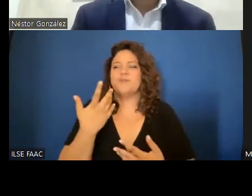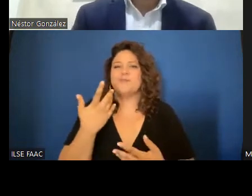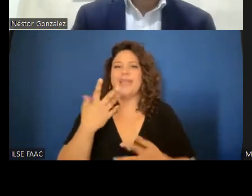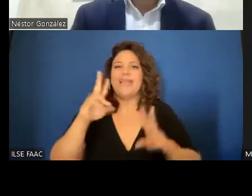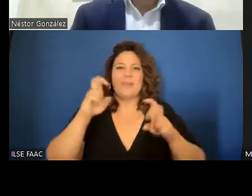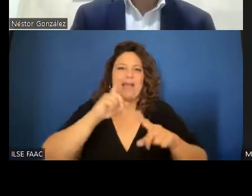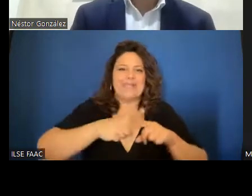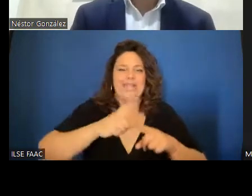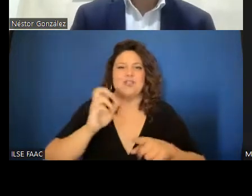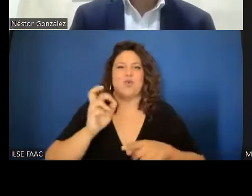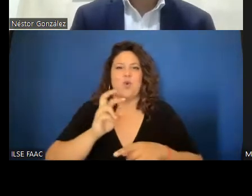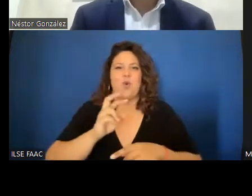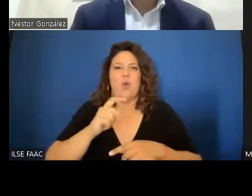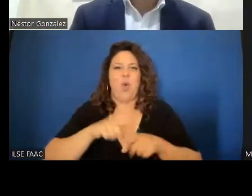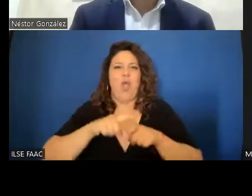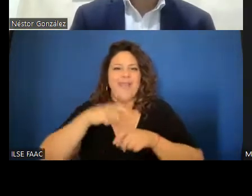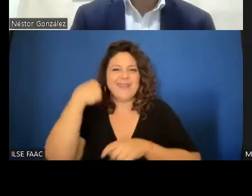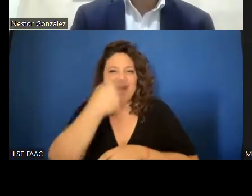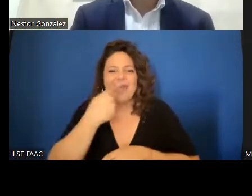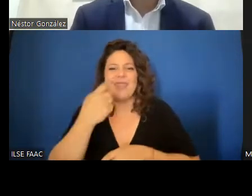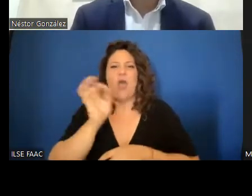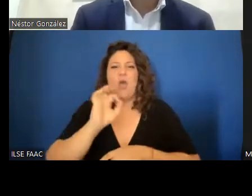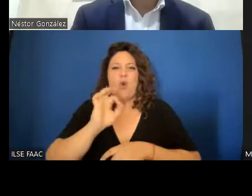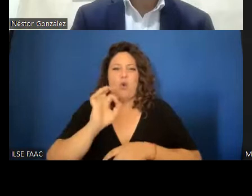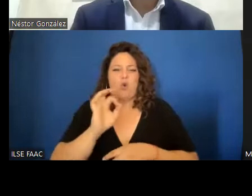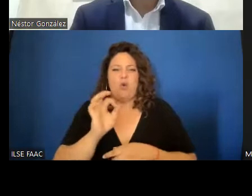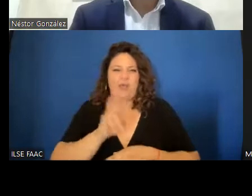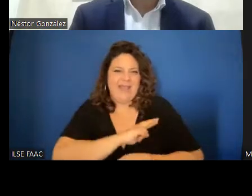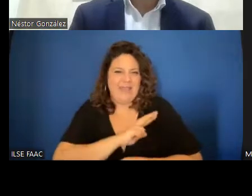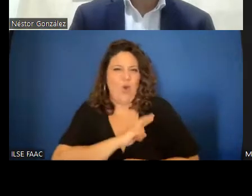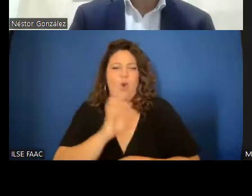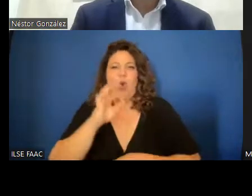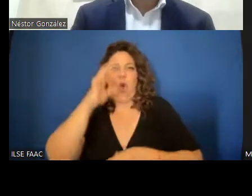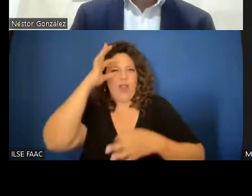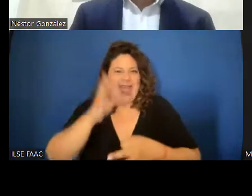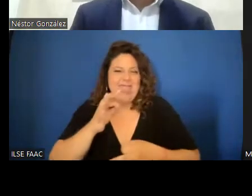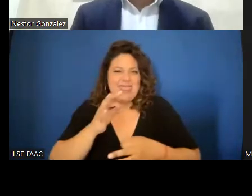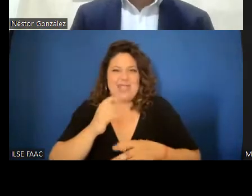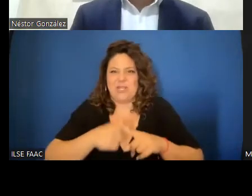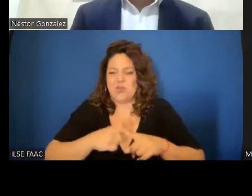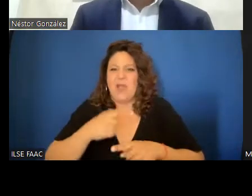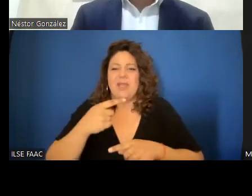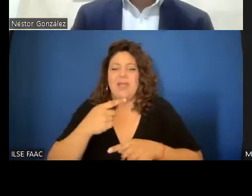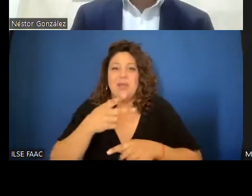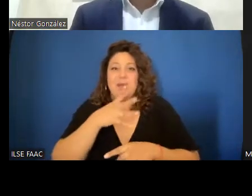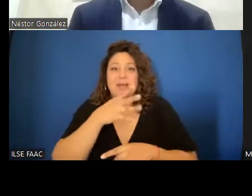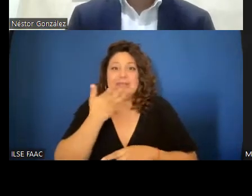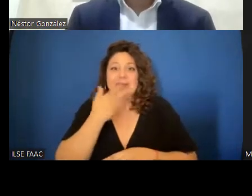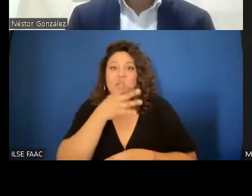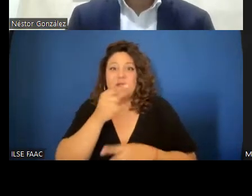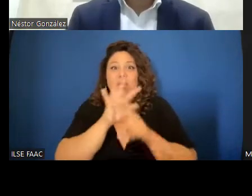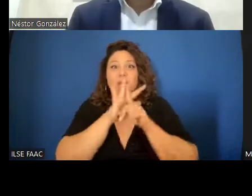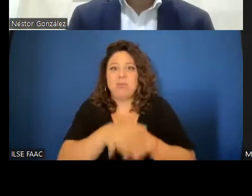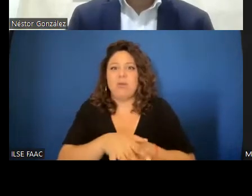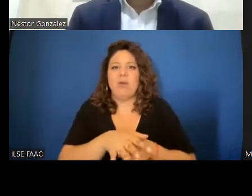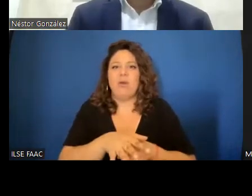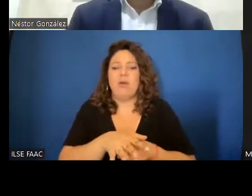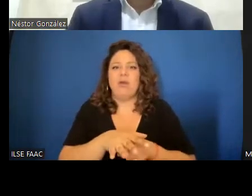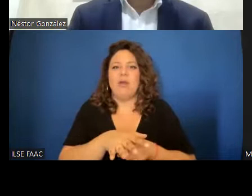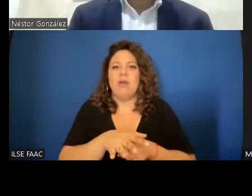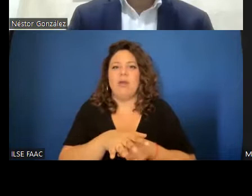por convenio y se presentan 36 personas. De esas 36 personas, 35 son hombres y una es mujer. Bueno,